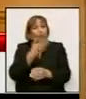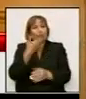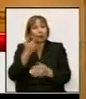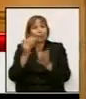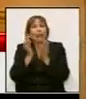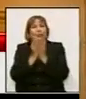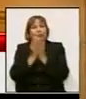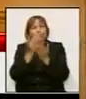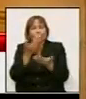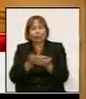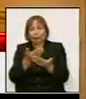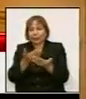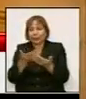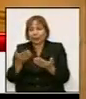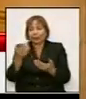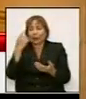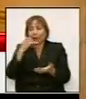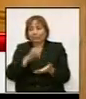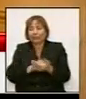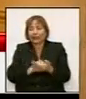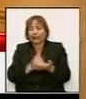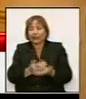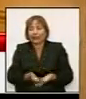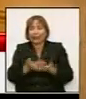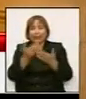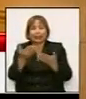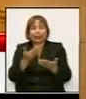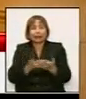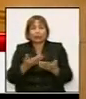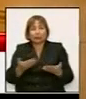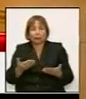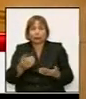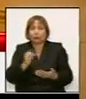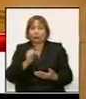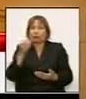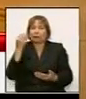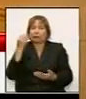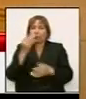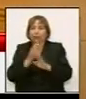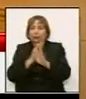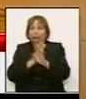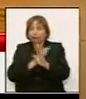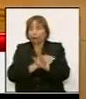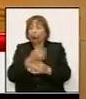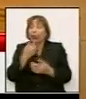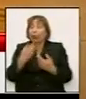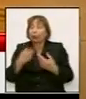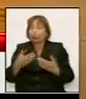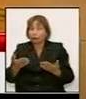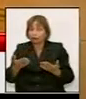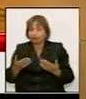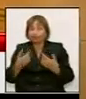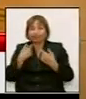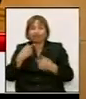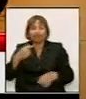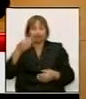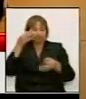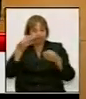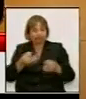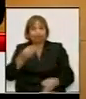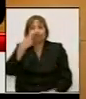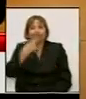única herramienta para dejar atrás el subdesarrollo, sino que hemos perdido a un demócrata a carta